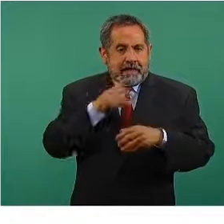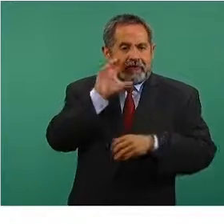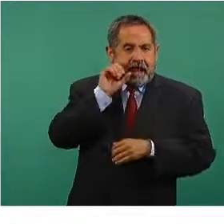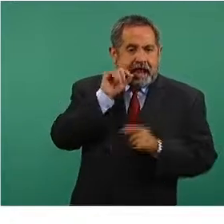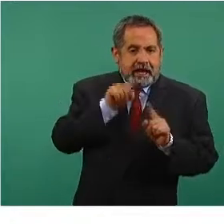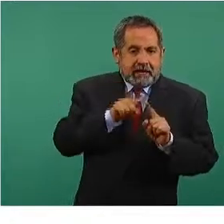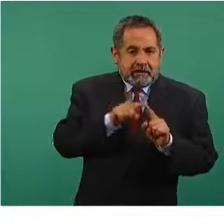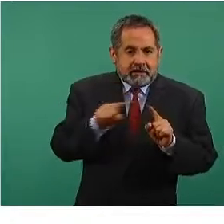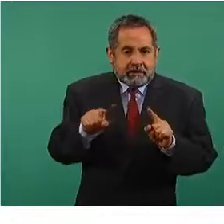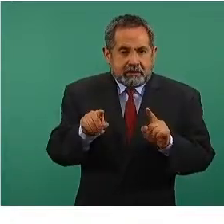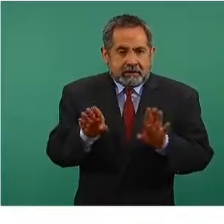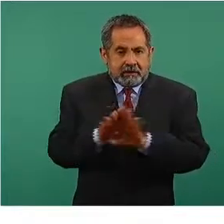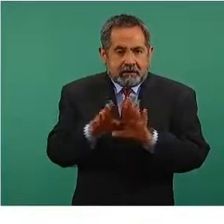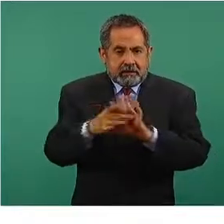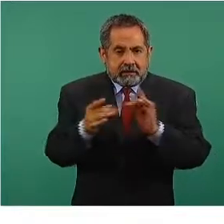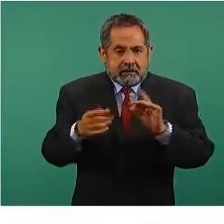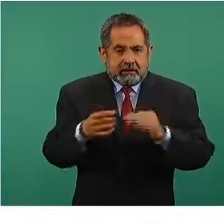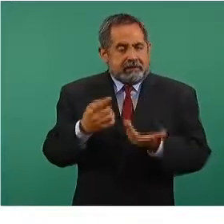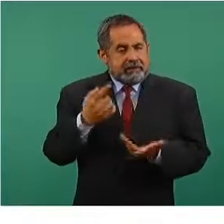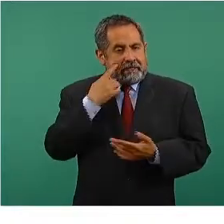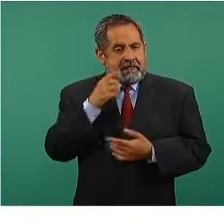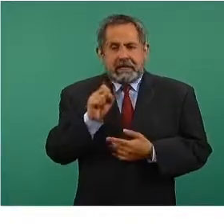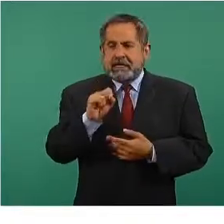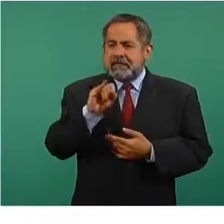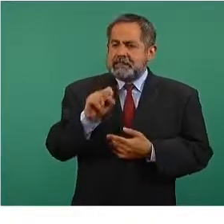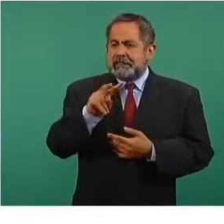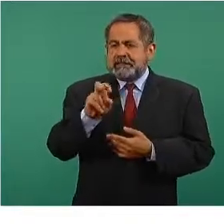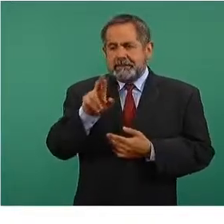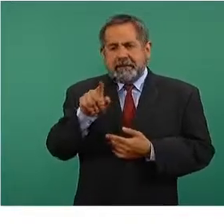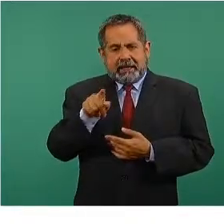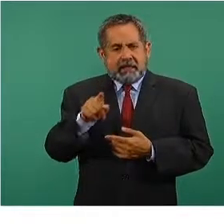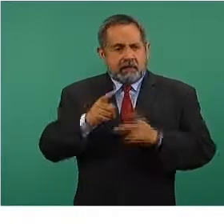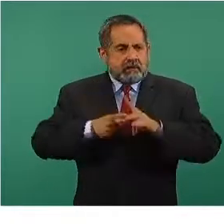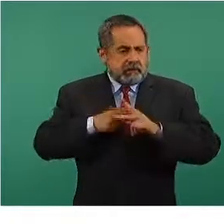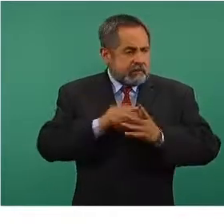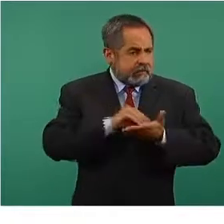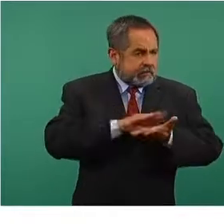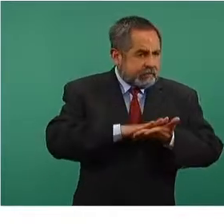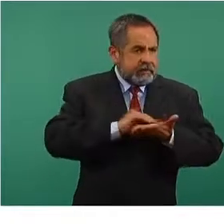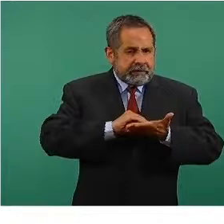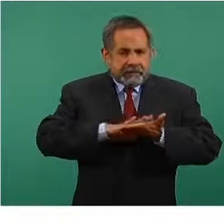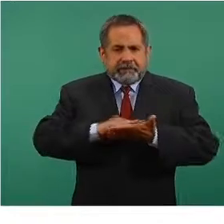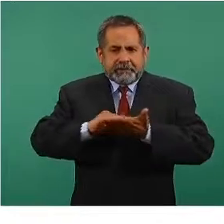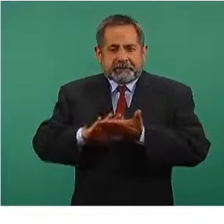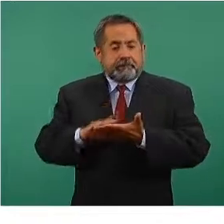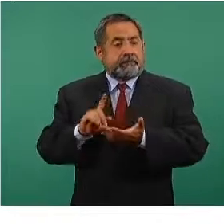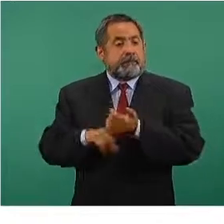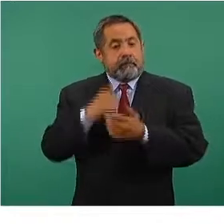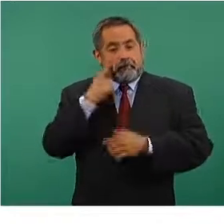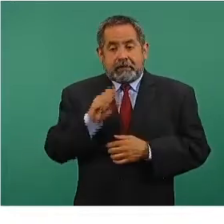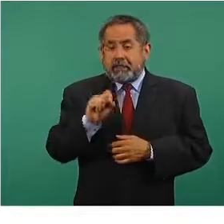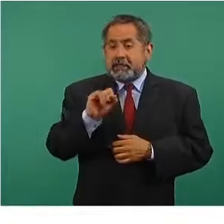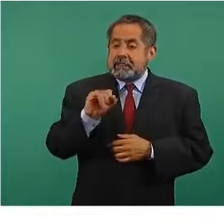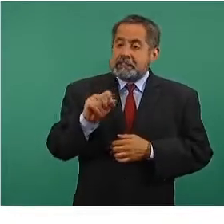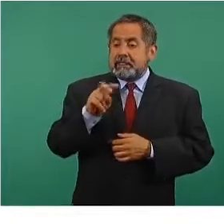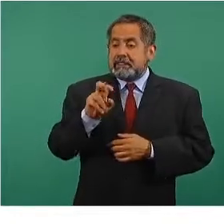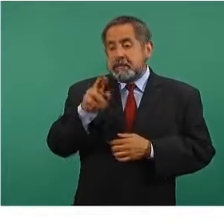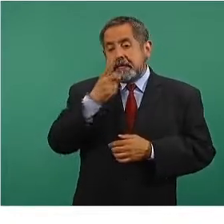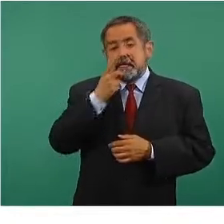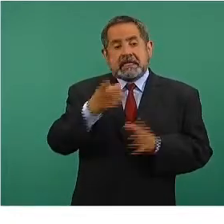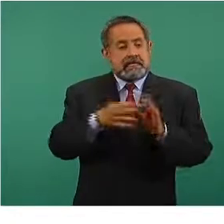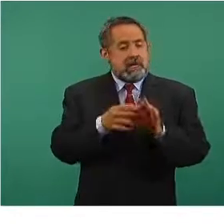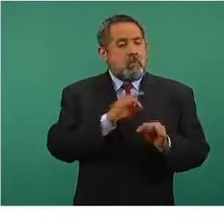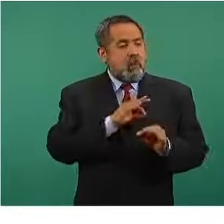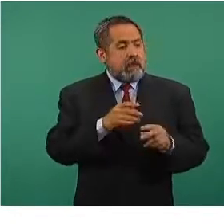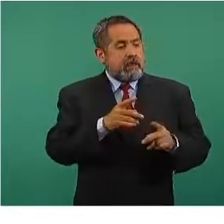que tiene la misma curva, es la misma tendencia, cosa que también es muy importante, porque lo que nos está dando el CISBER son tendencias muy similares a lo que